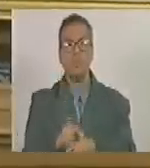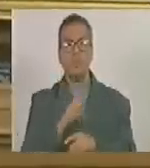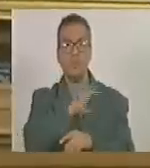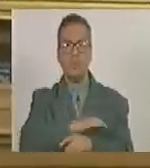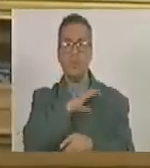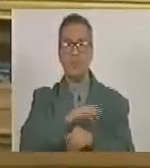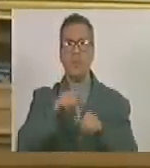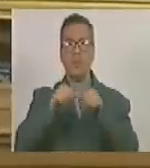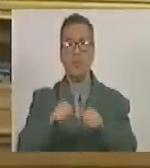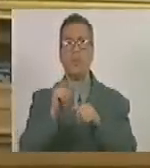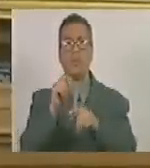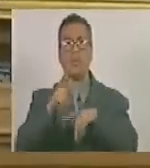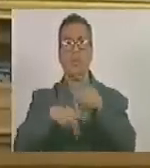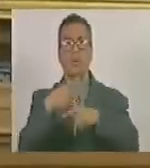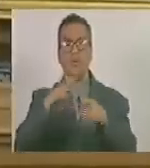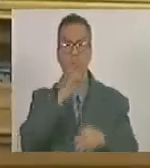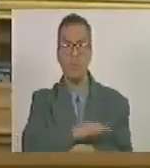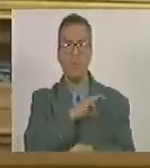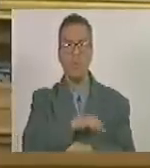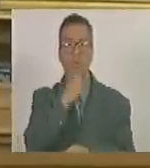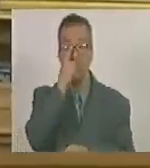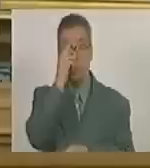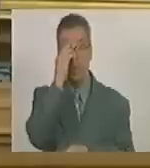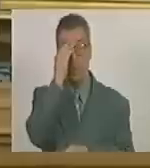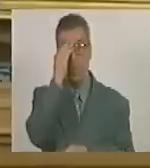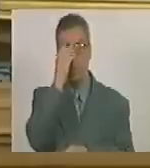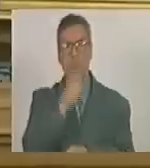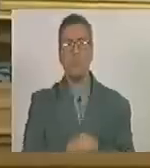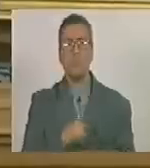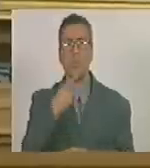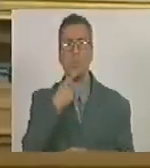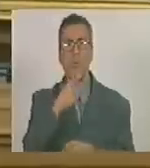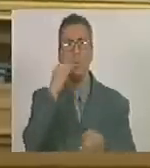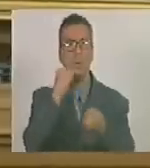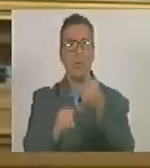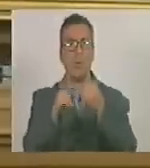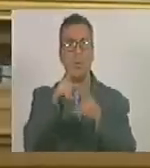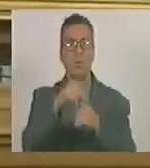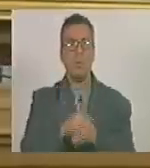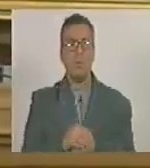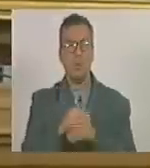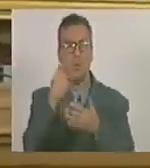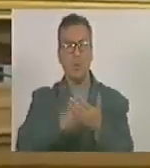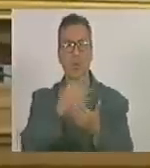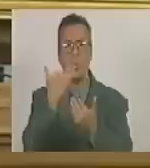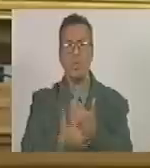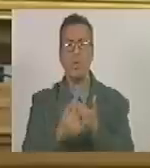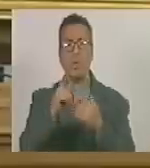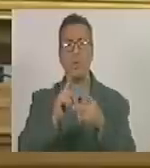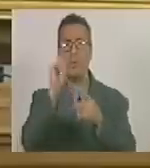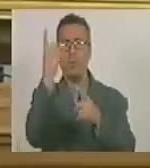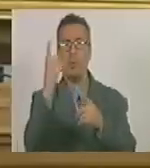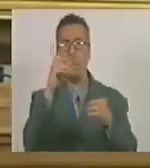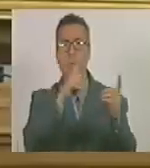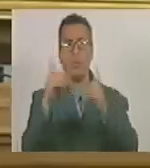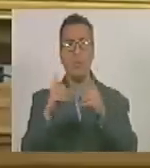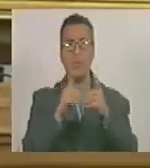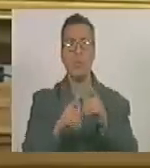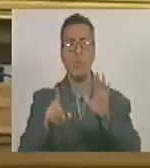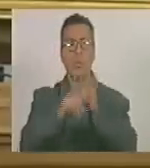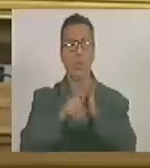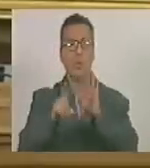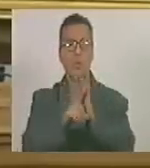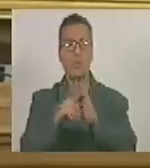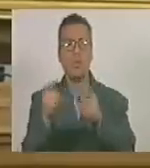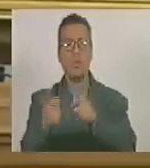Comisión Permanente de Desarrollo Social, está finalizando el proyecto para la primera discusión de la Ley